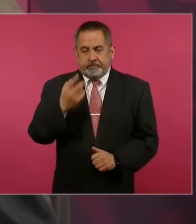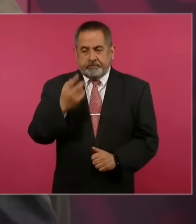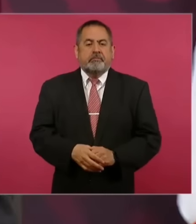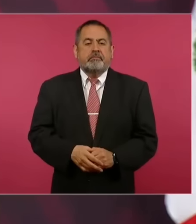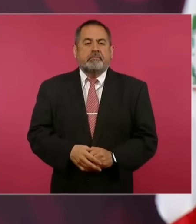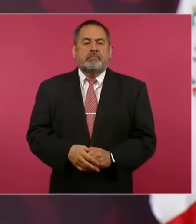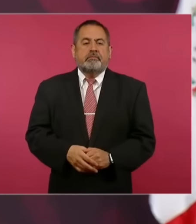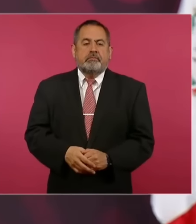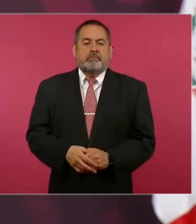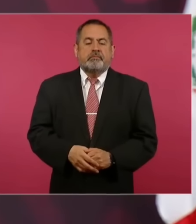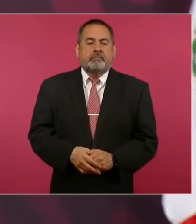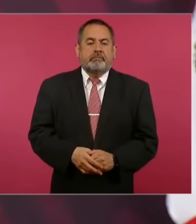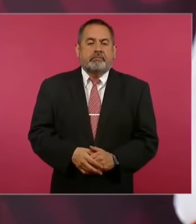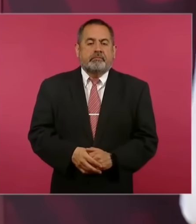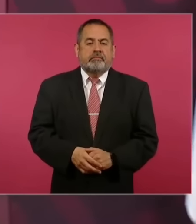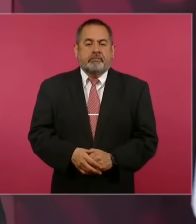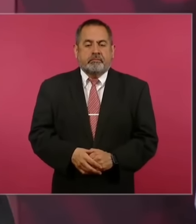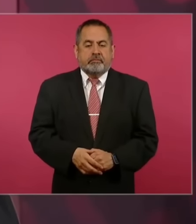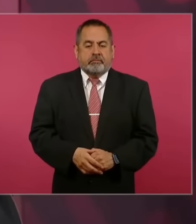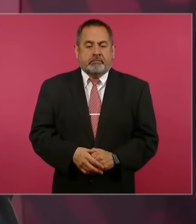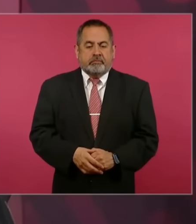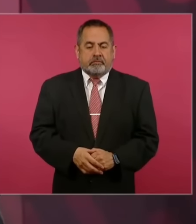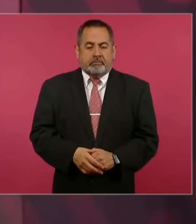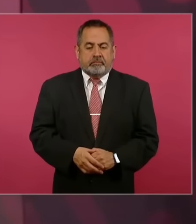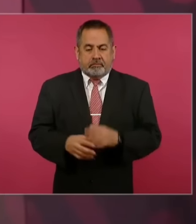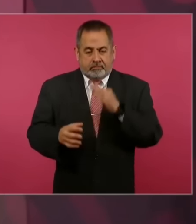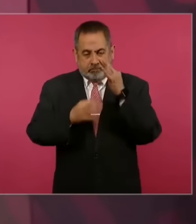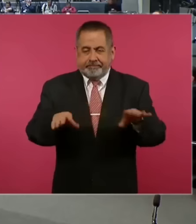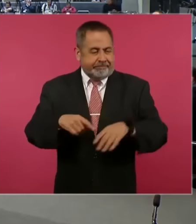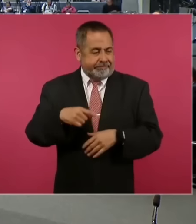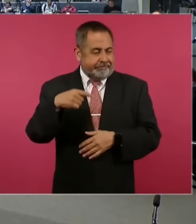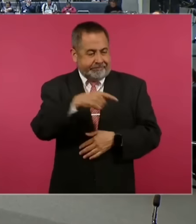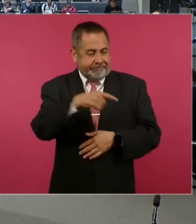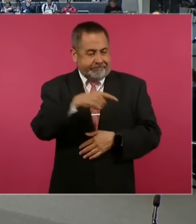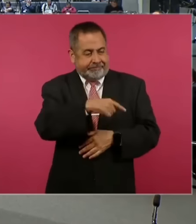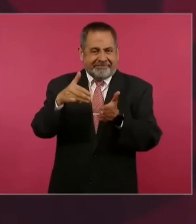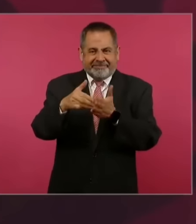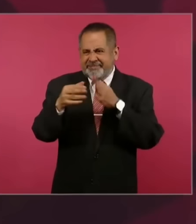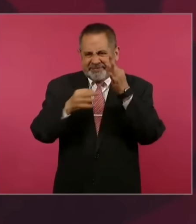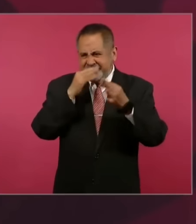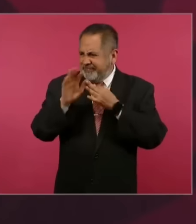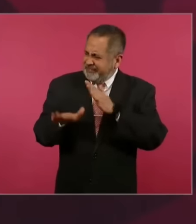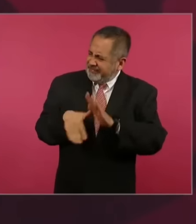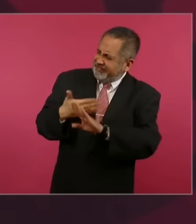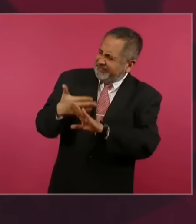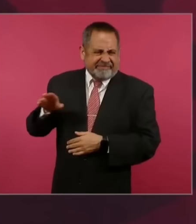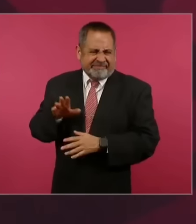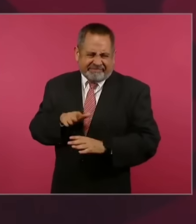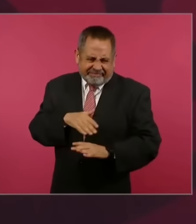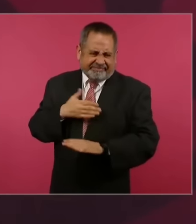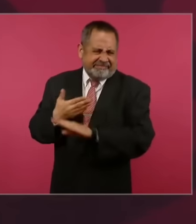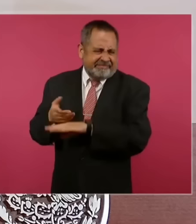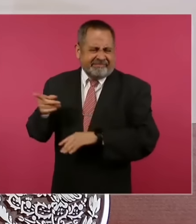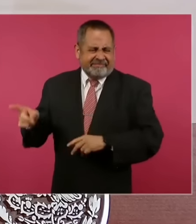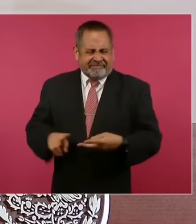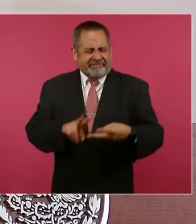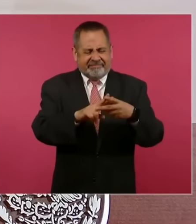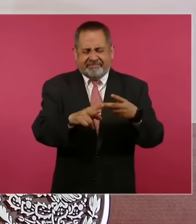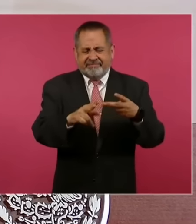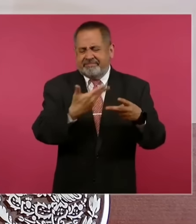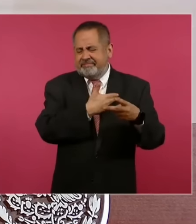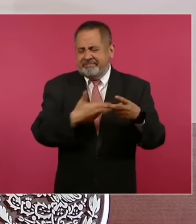a desatar una campaña de 20 millones de menciones con la frase